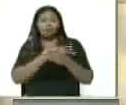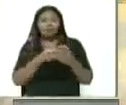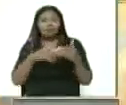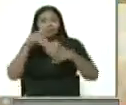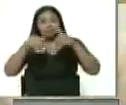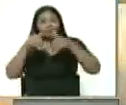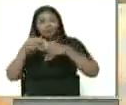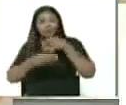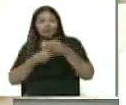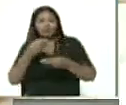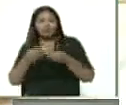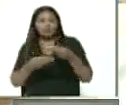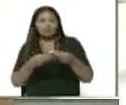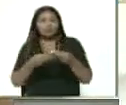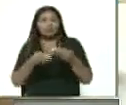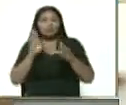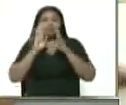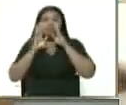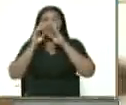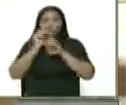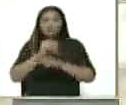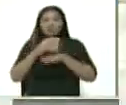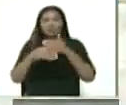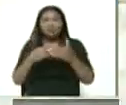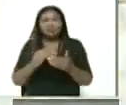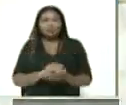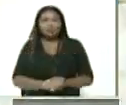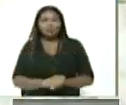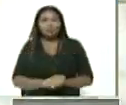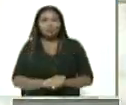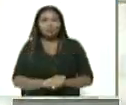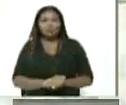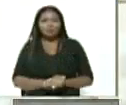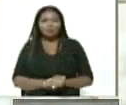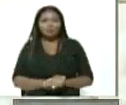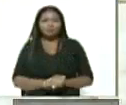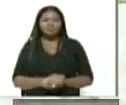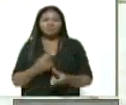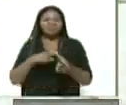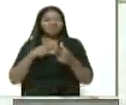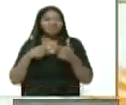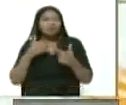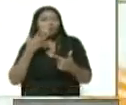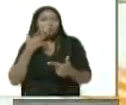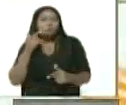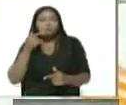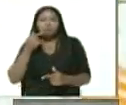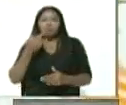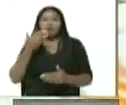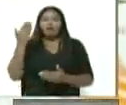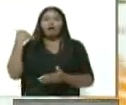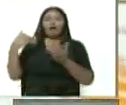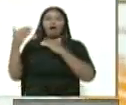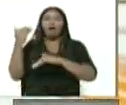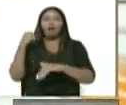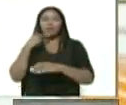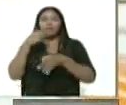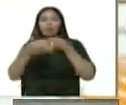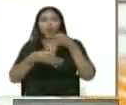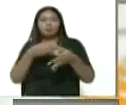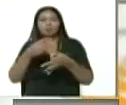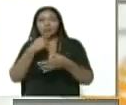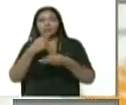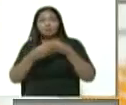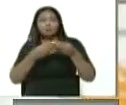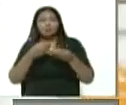generales confiabilidad al elector ya la lectora entonces por ejemplo ya les mencioné hace rato lo que hicimos el domingo